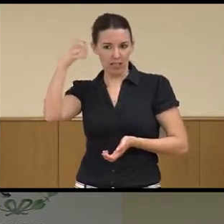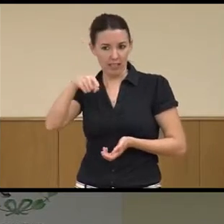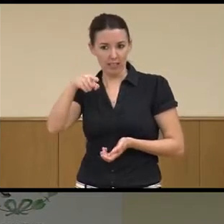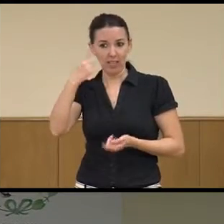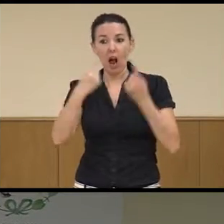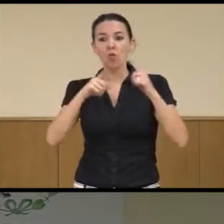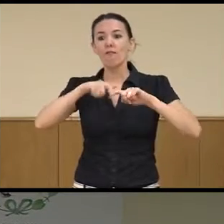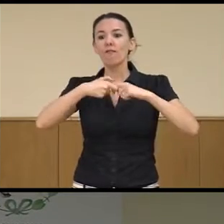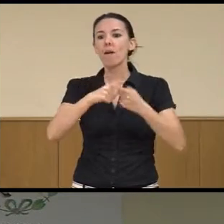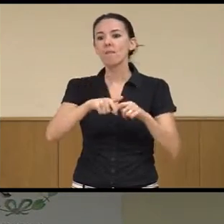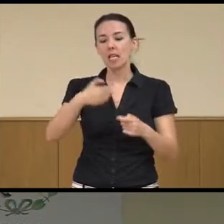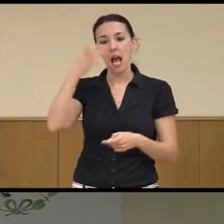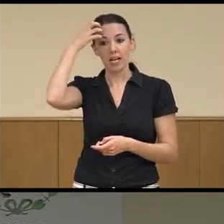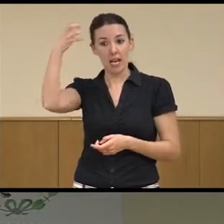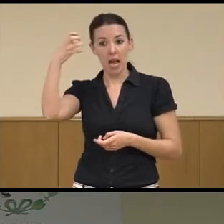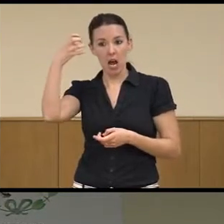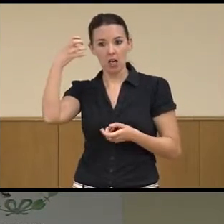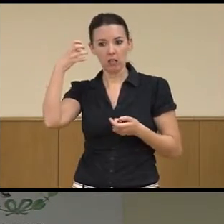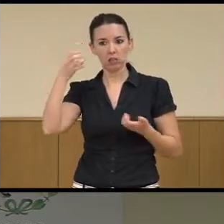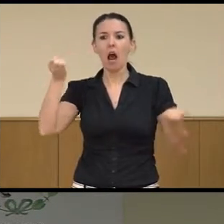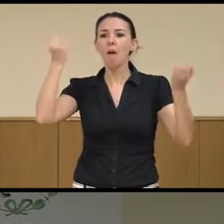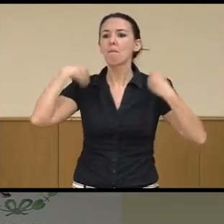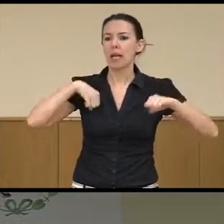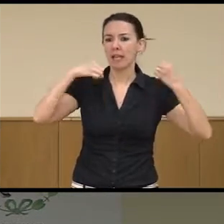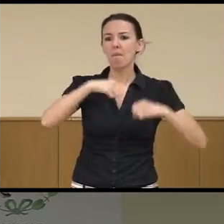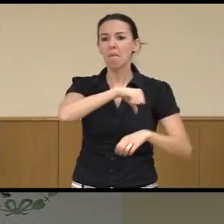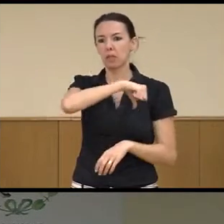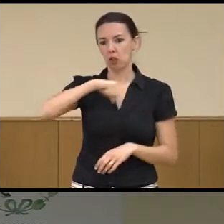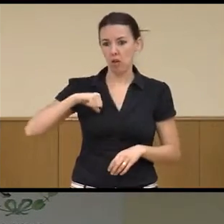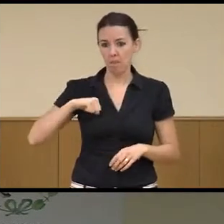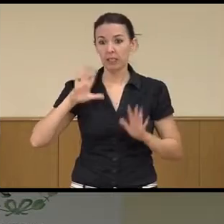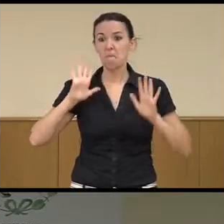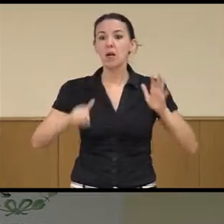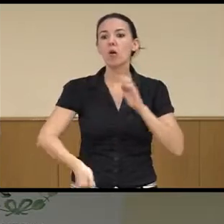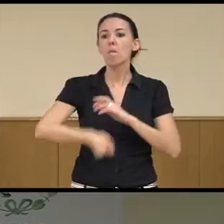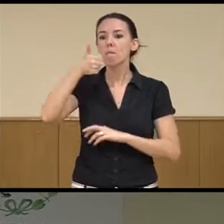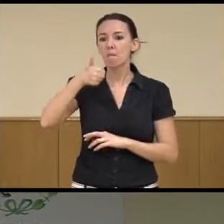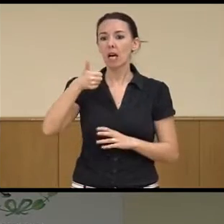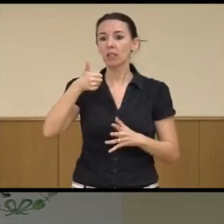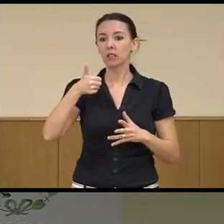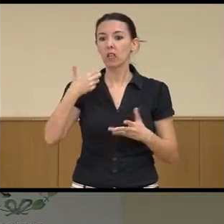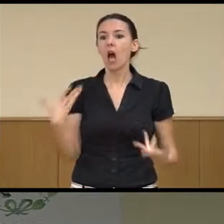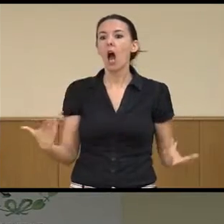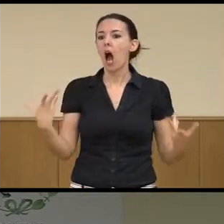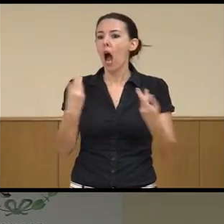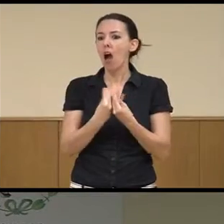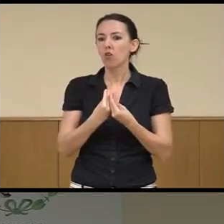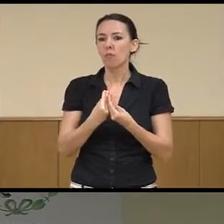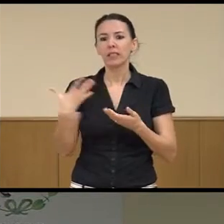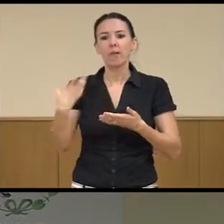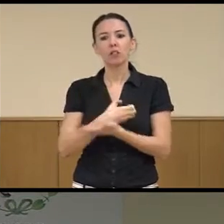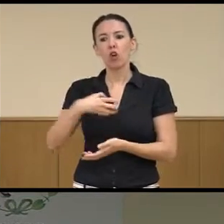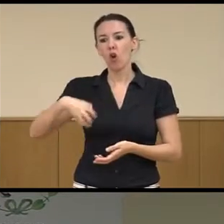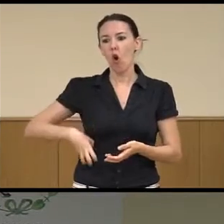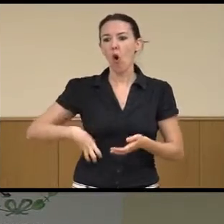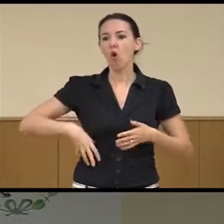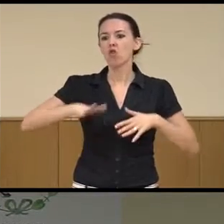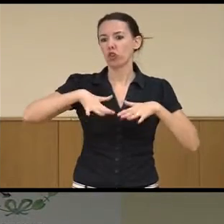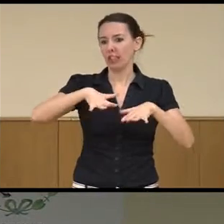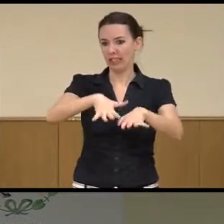de familias reales lo practicaban personalmente, pero sobre todo acompañaba casi todo el ritual cortesano.